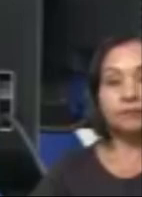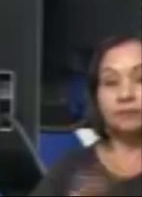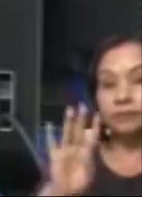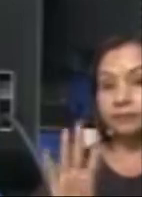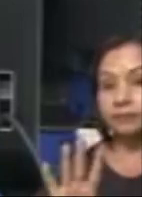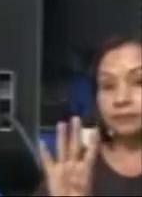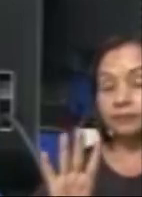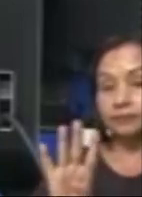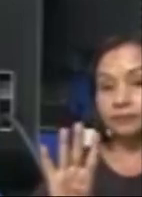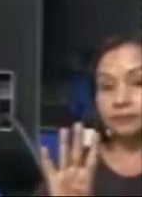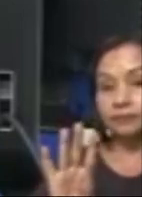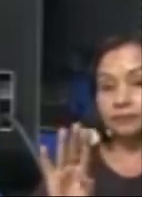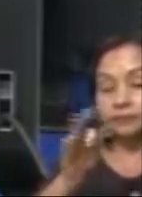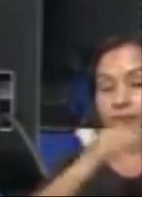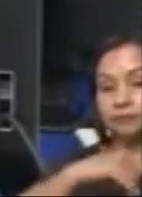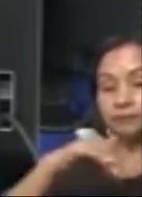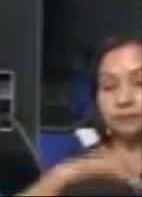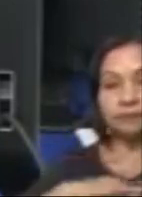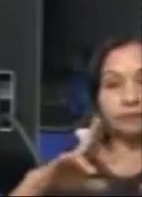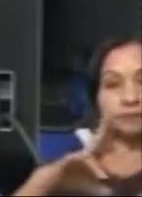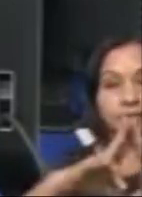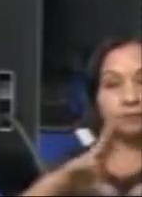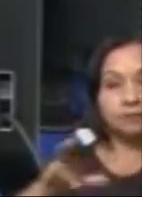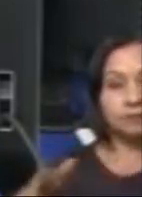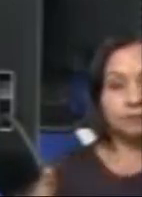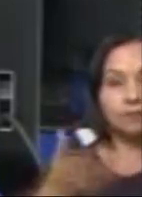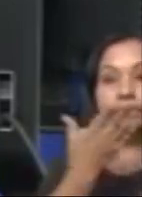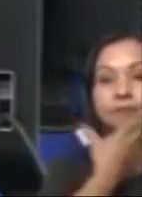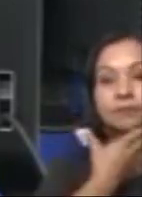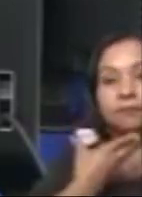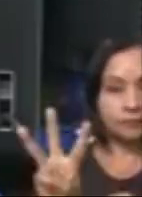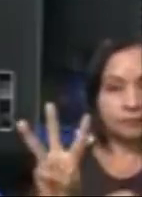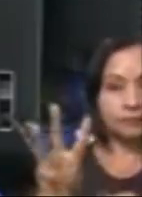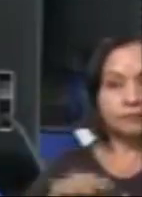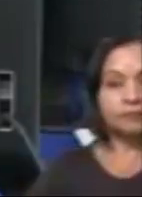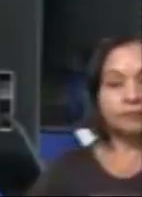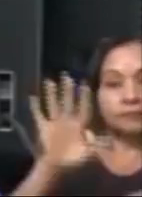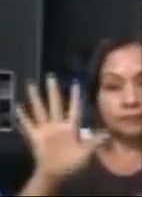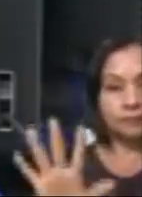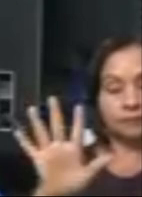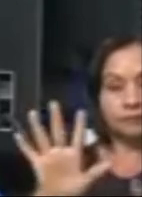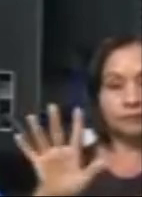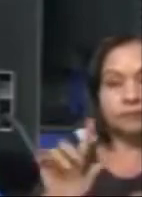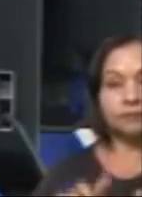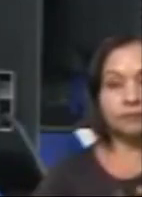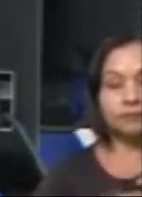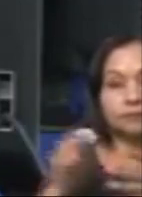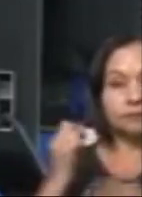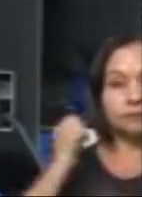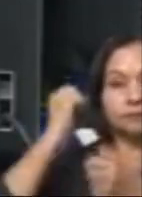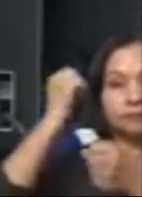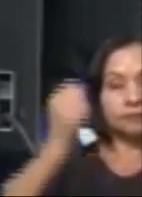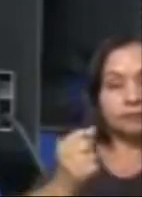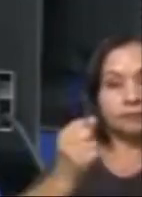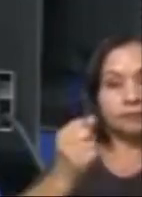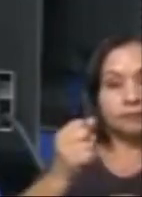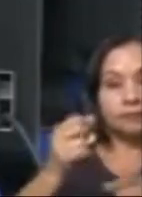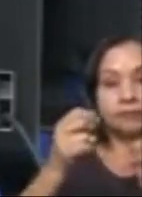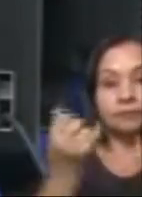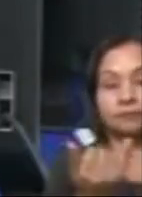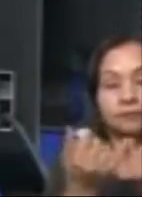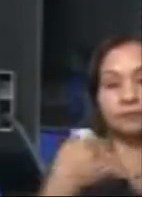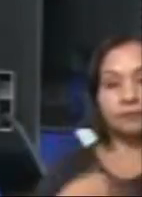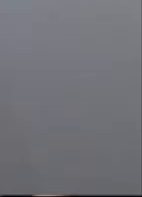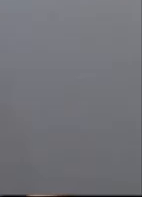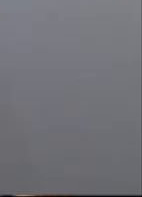4. Centro Nicaragüense de Promoción de la Juventud y la Infancia. 5. Fundación Iberoamericana de las